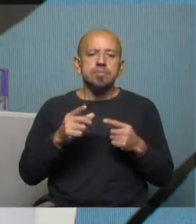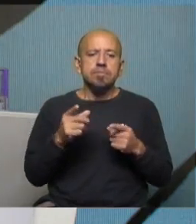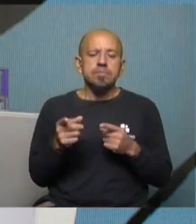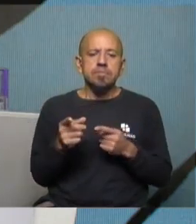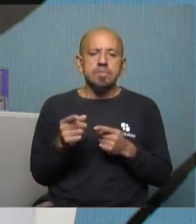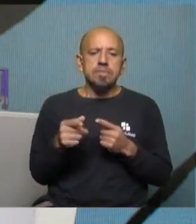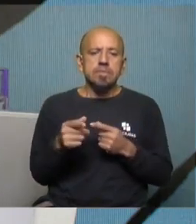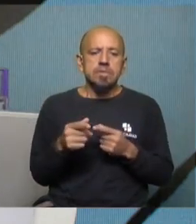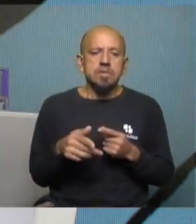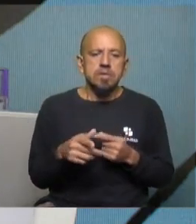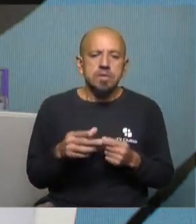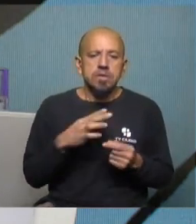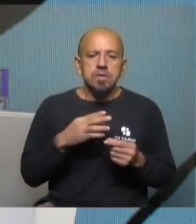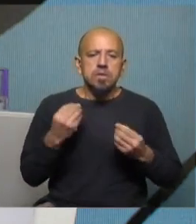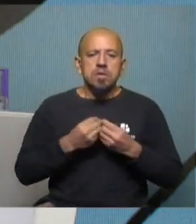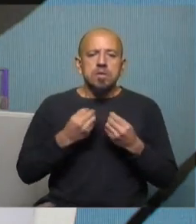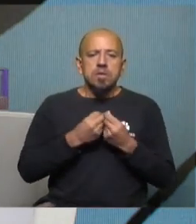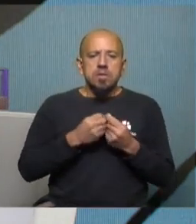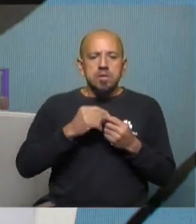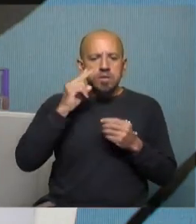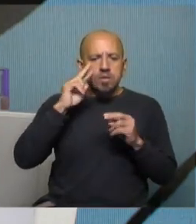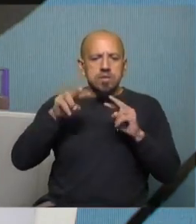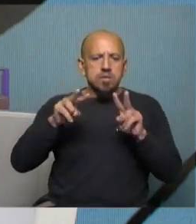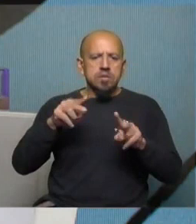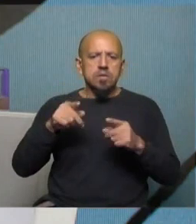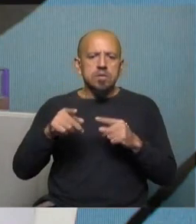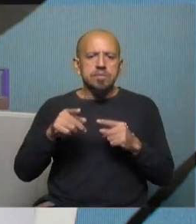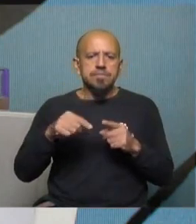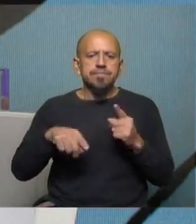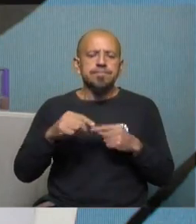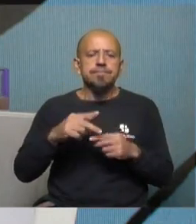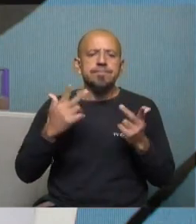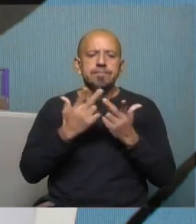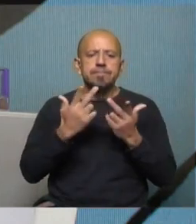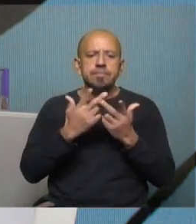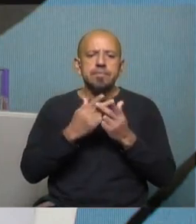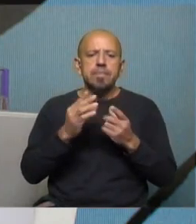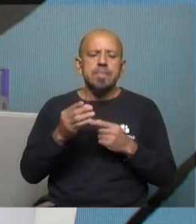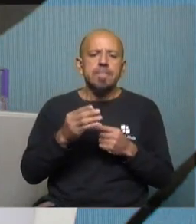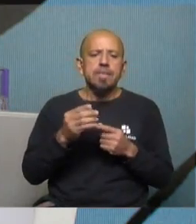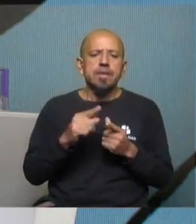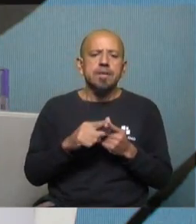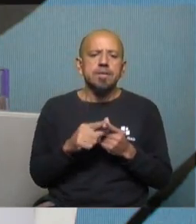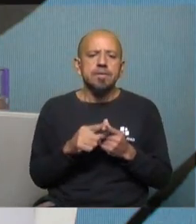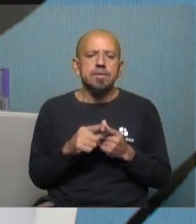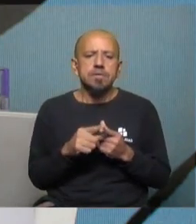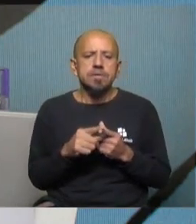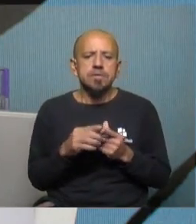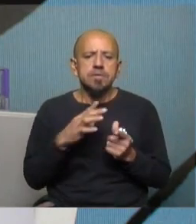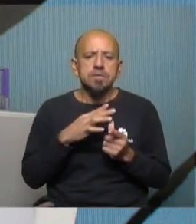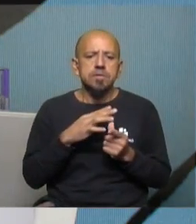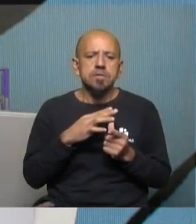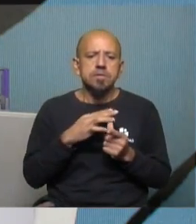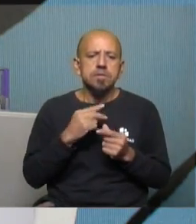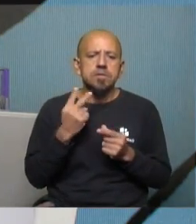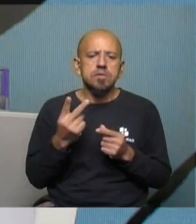vi en ese momento y fui muchas veces y muchas horas a verla es maravillosa el juramento los 333 orientales que está en el Museo blanes este Aparecen esos